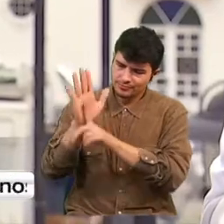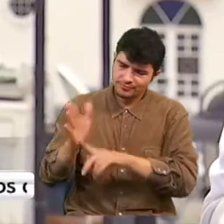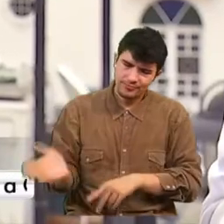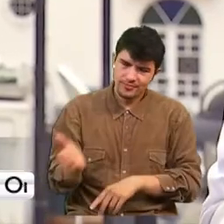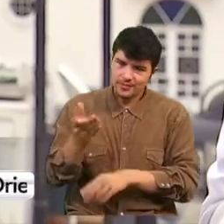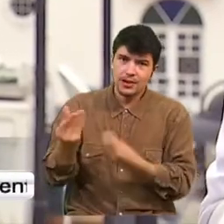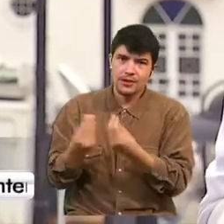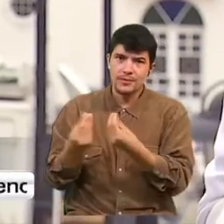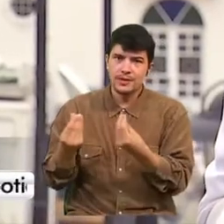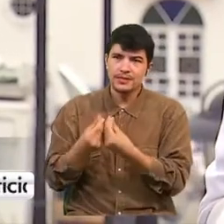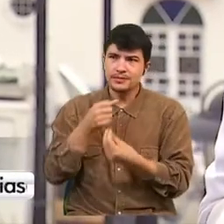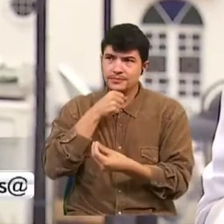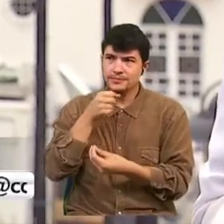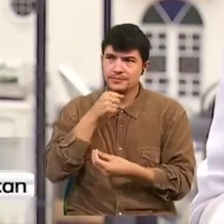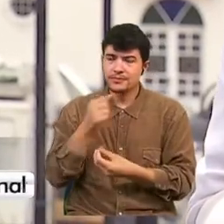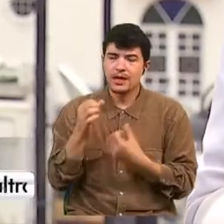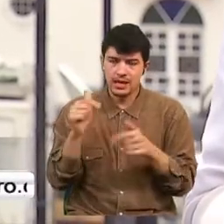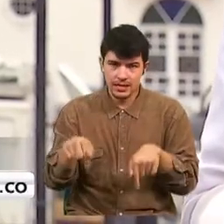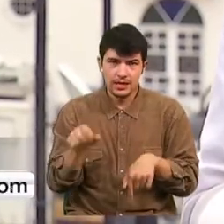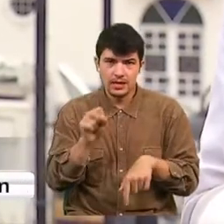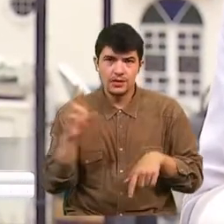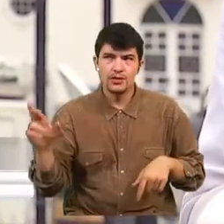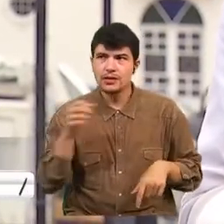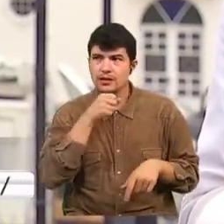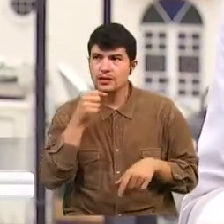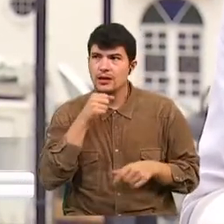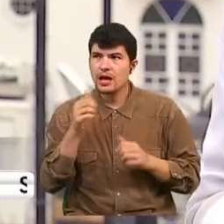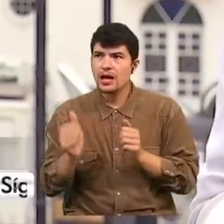nuestros compañeros periodistas de Oriente Noticias